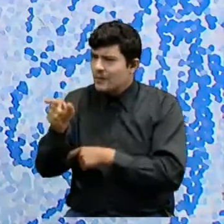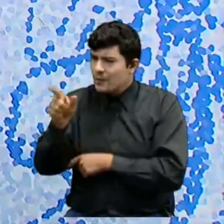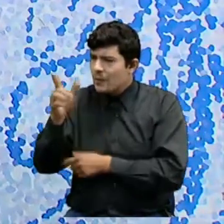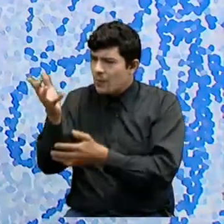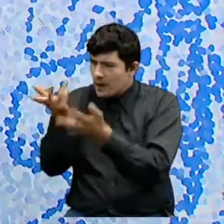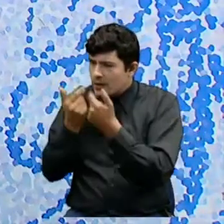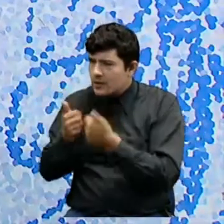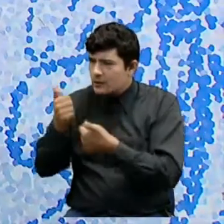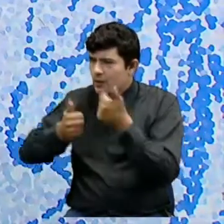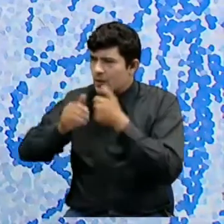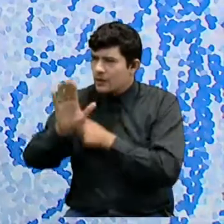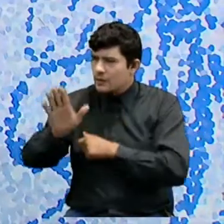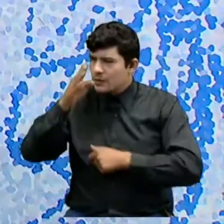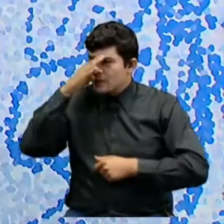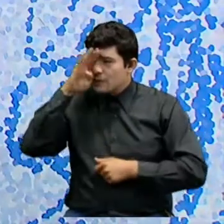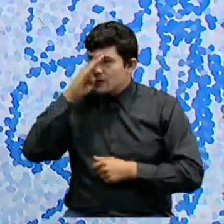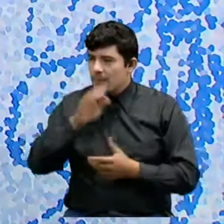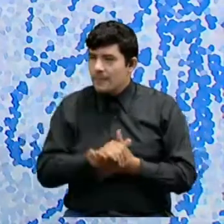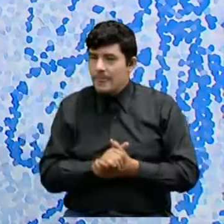es su inquietud?